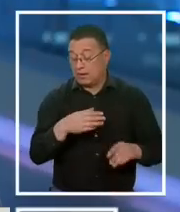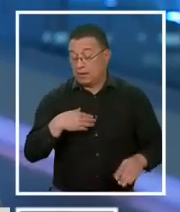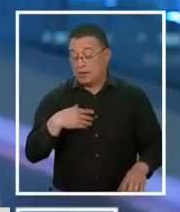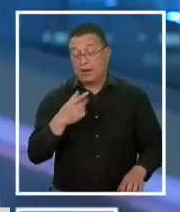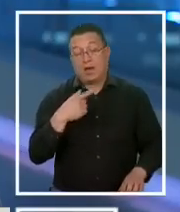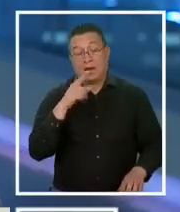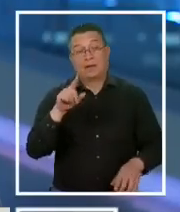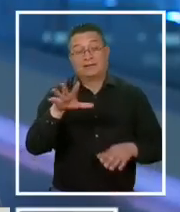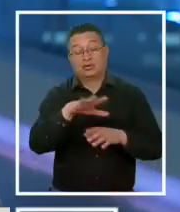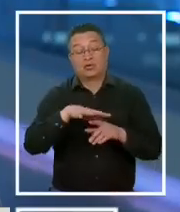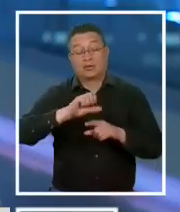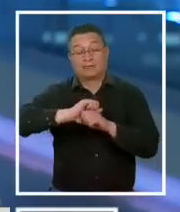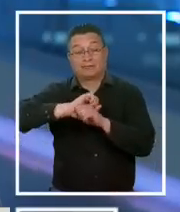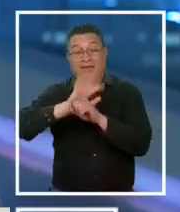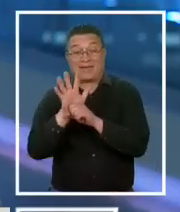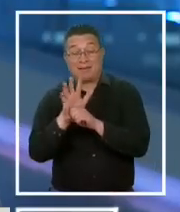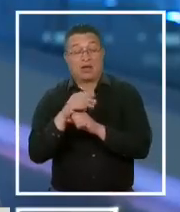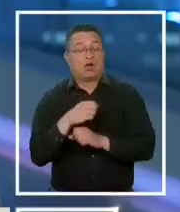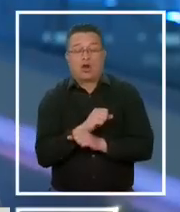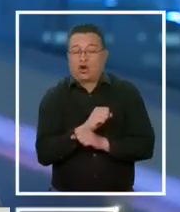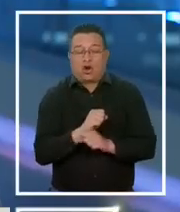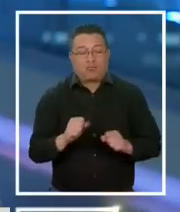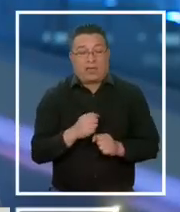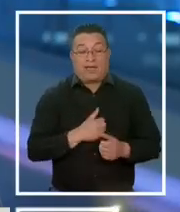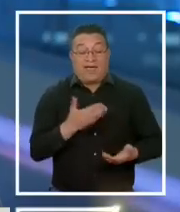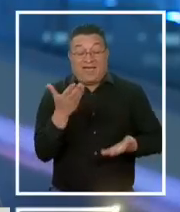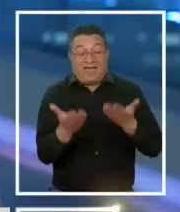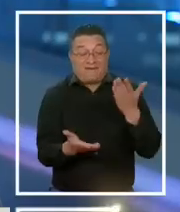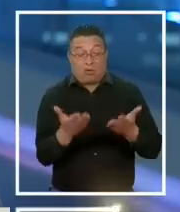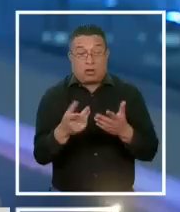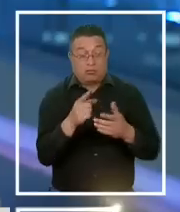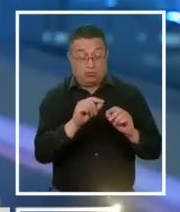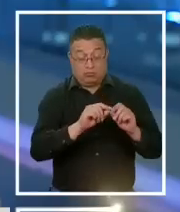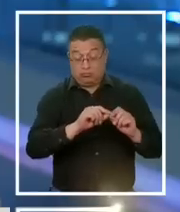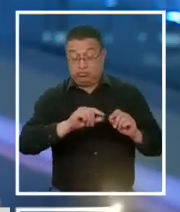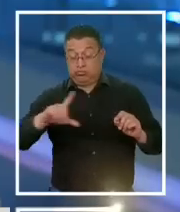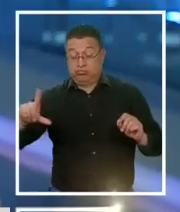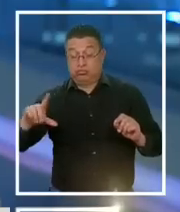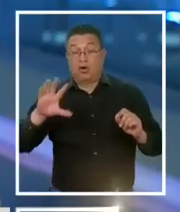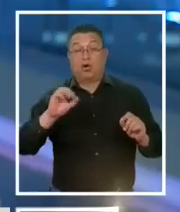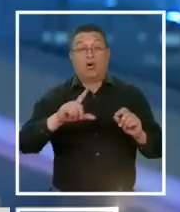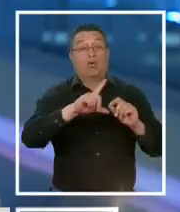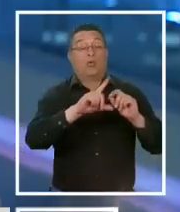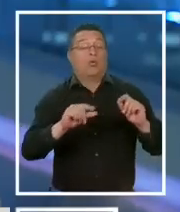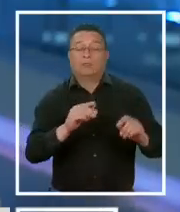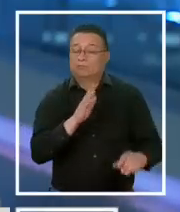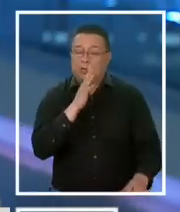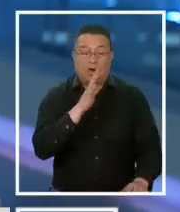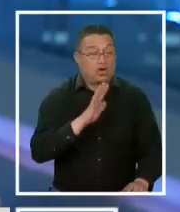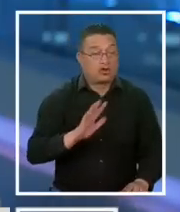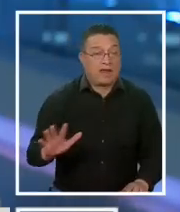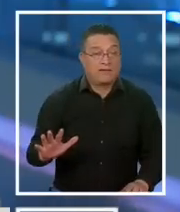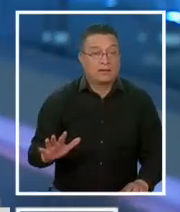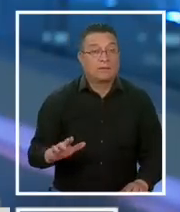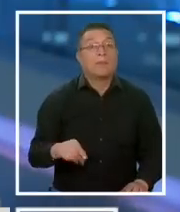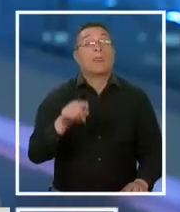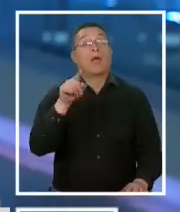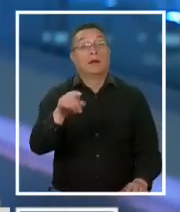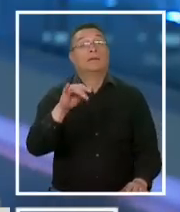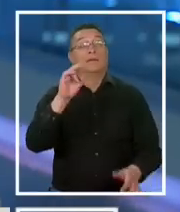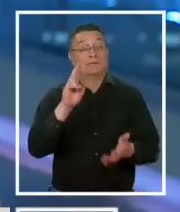de la pandemia no estamos en condiciones todavía de evaluar si esa magnitud se ha ido incrementando severamente o no lo cierto Es que